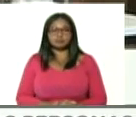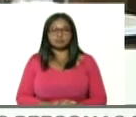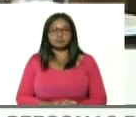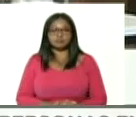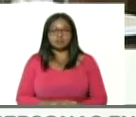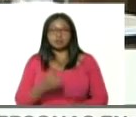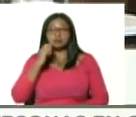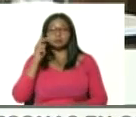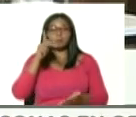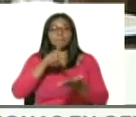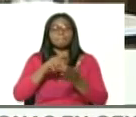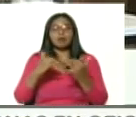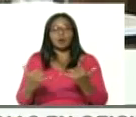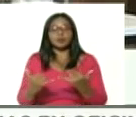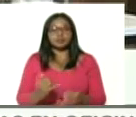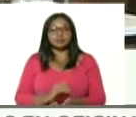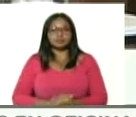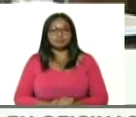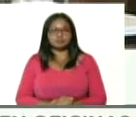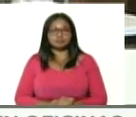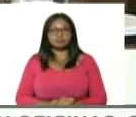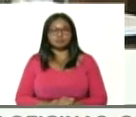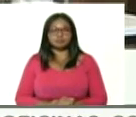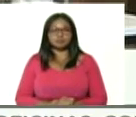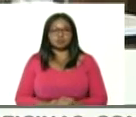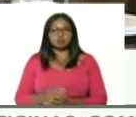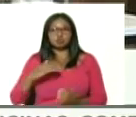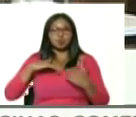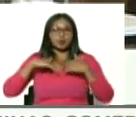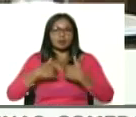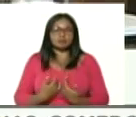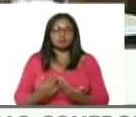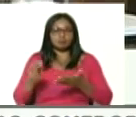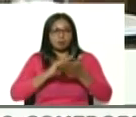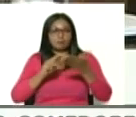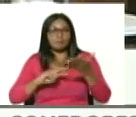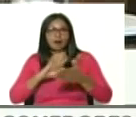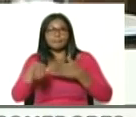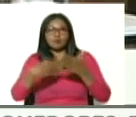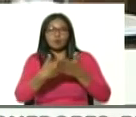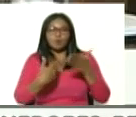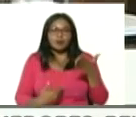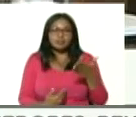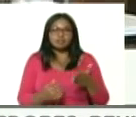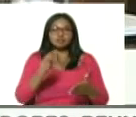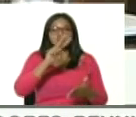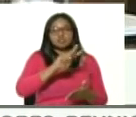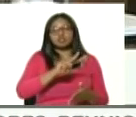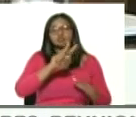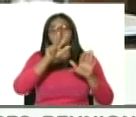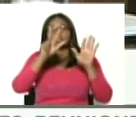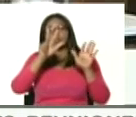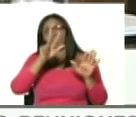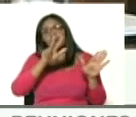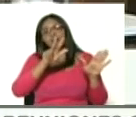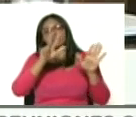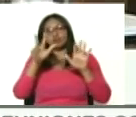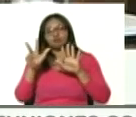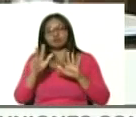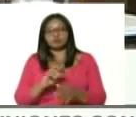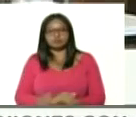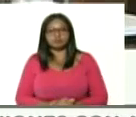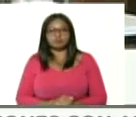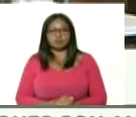Aquí están, pues. No los voy a cansar leyendo las propuestas. Son 258 proyectos de